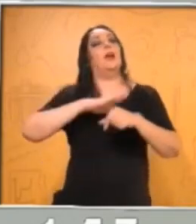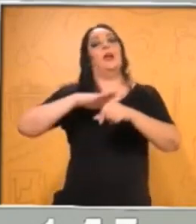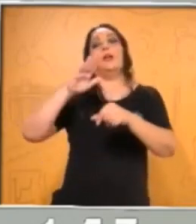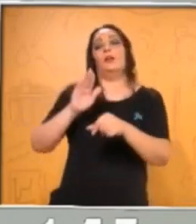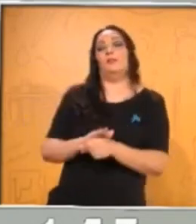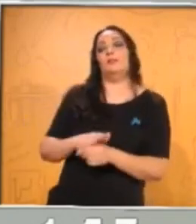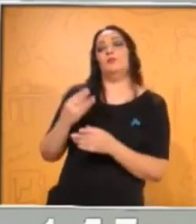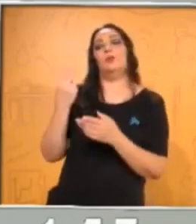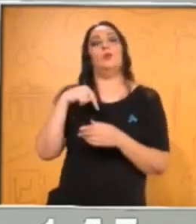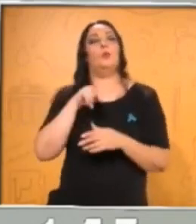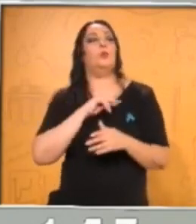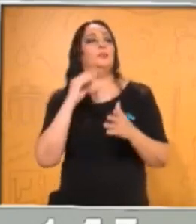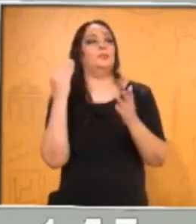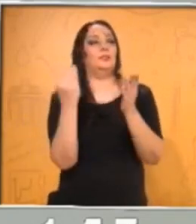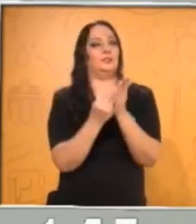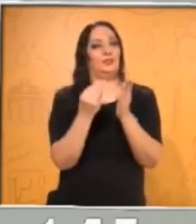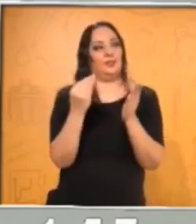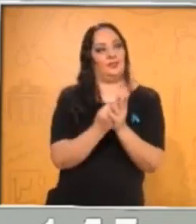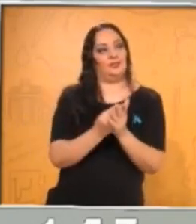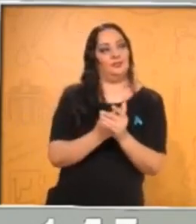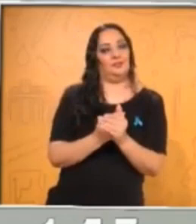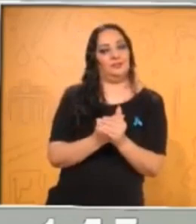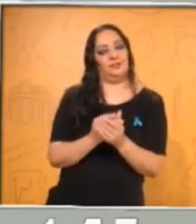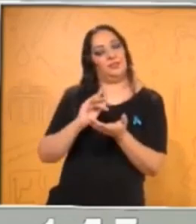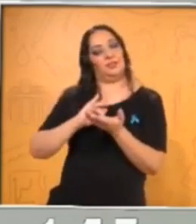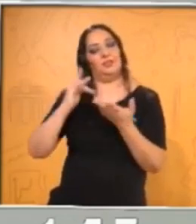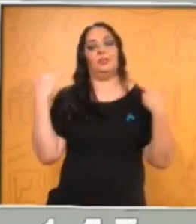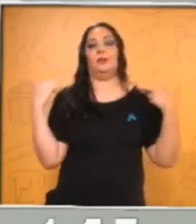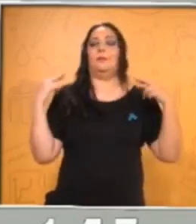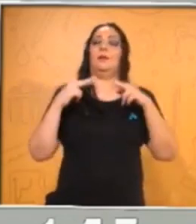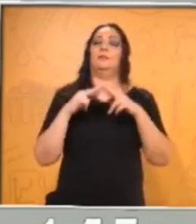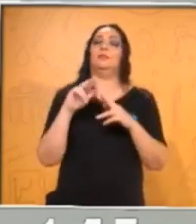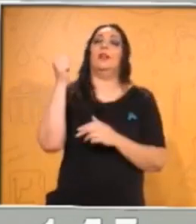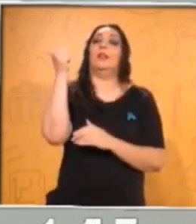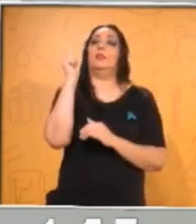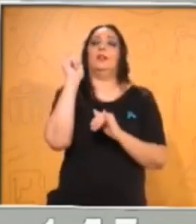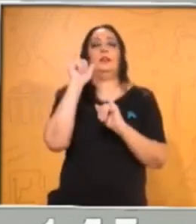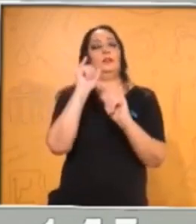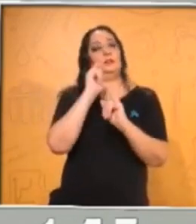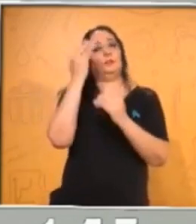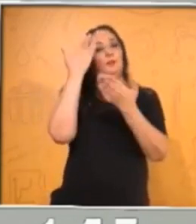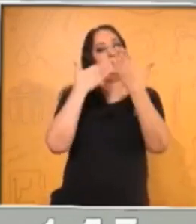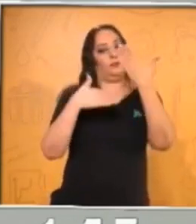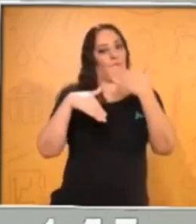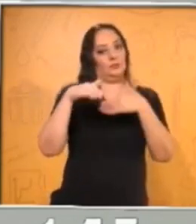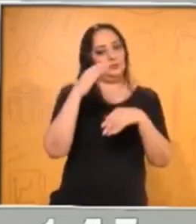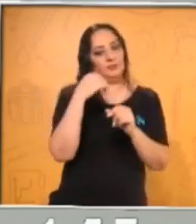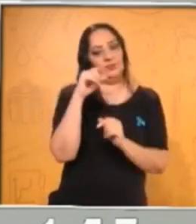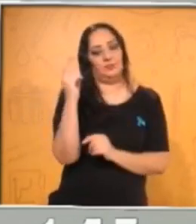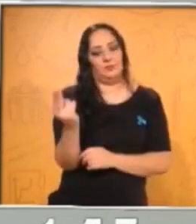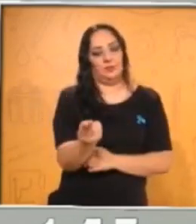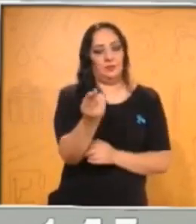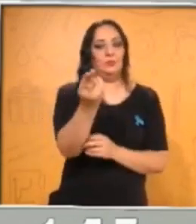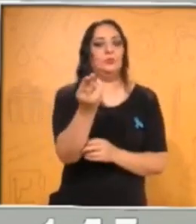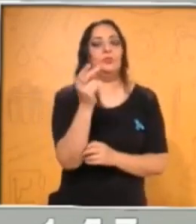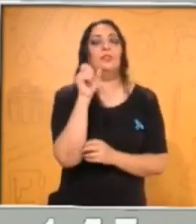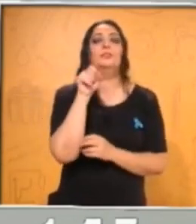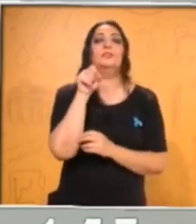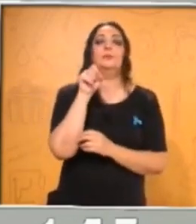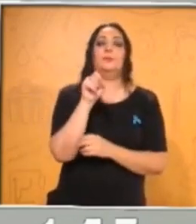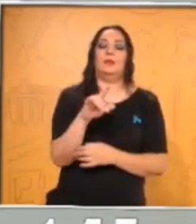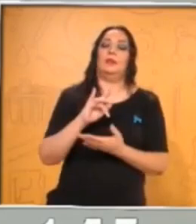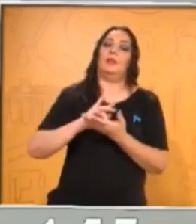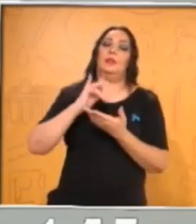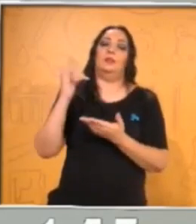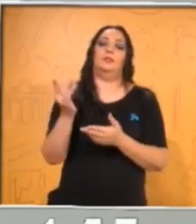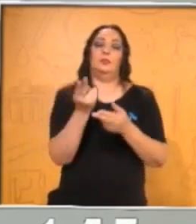notificaciones de nuestro contenido. Agradecemos a la maestra Marcela Ponce por estar como intérprete del lenguaje de señas mexicanas.